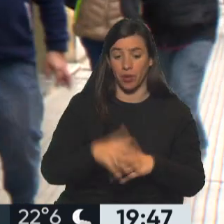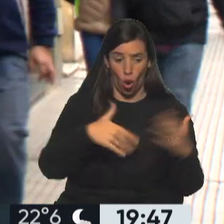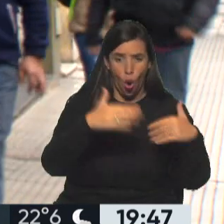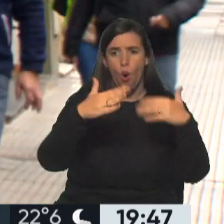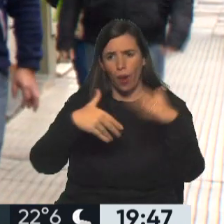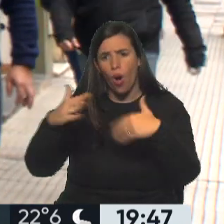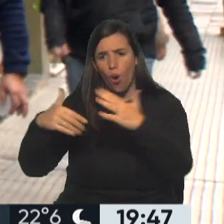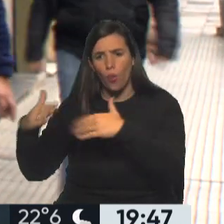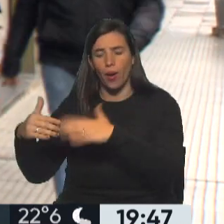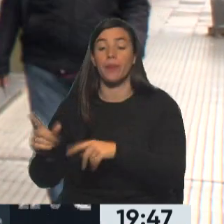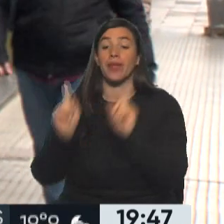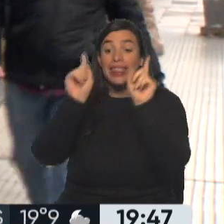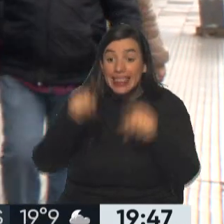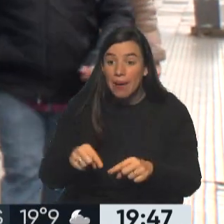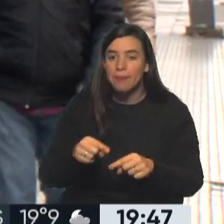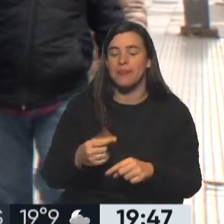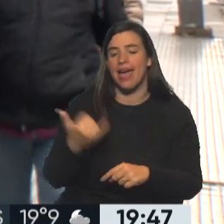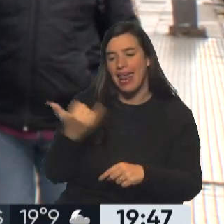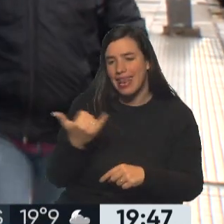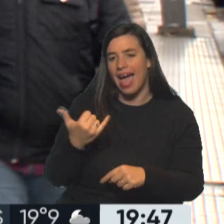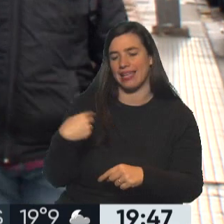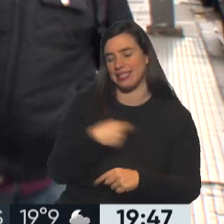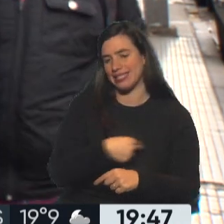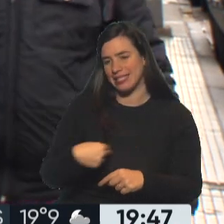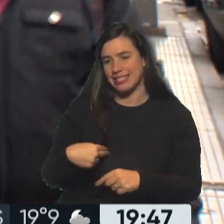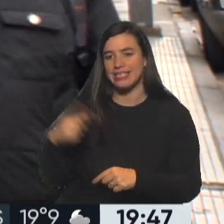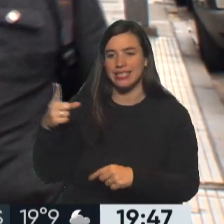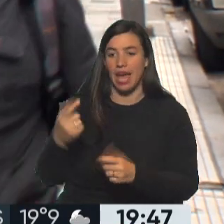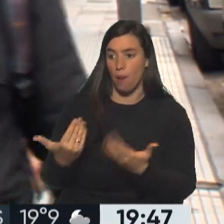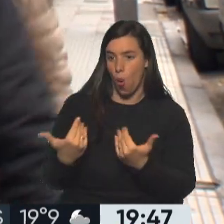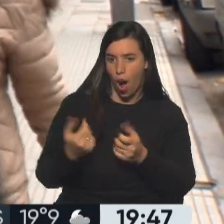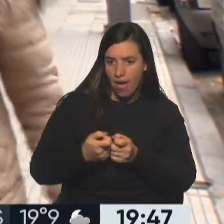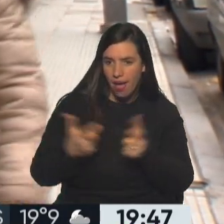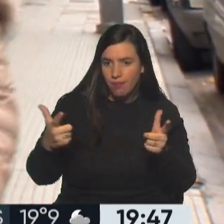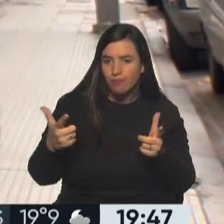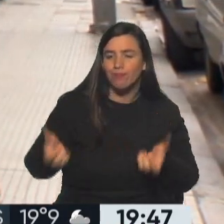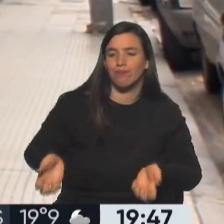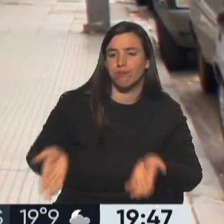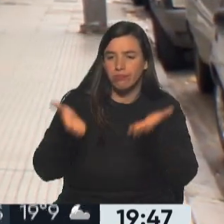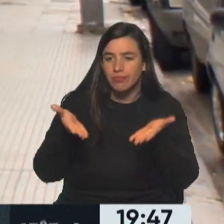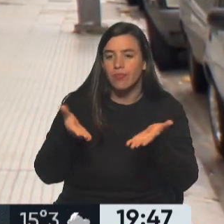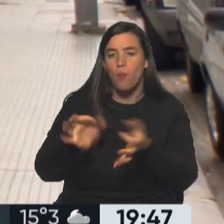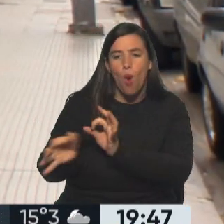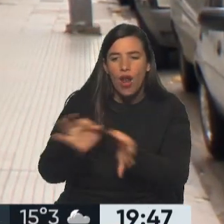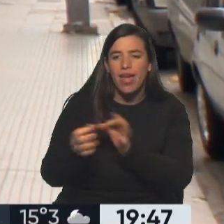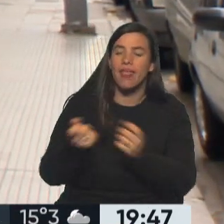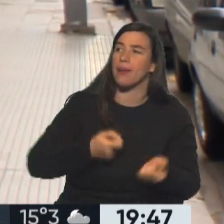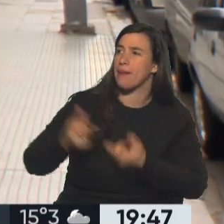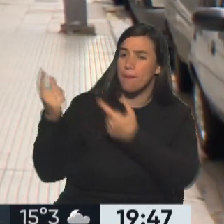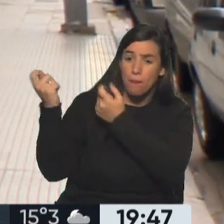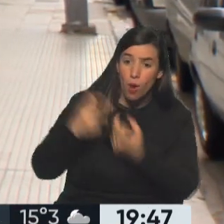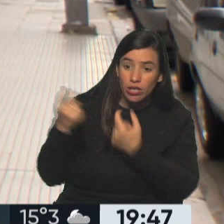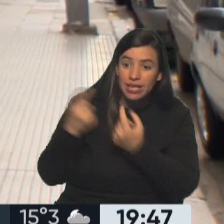su vez se divide en dos partes, la posibilidad de que China amplía y permita usar el swap de monedas para importaciones o